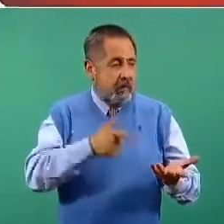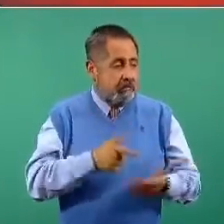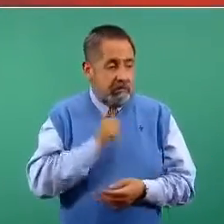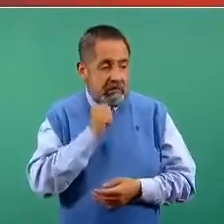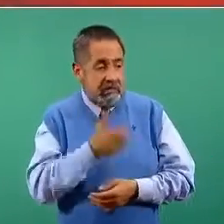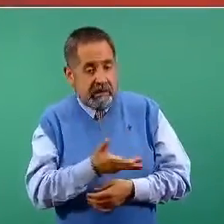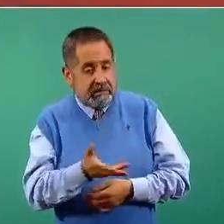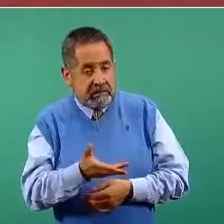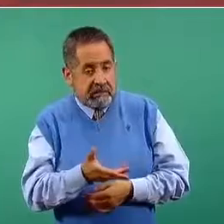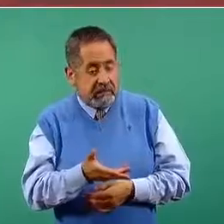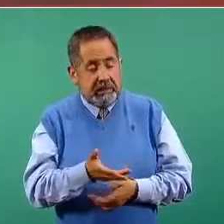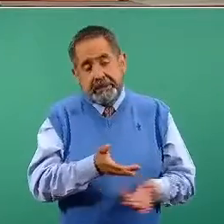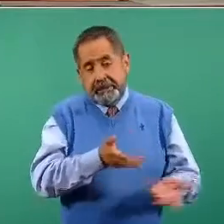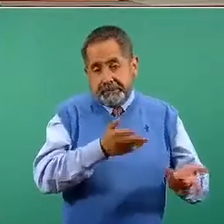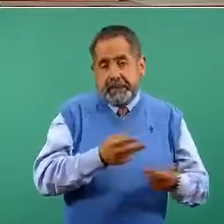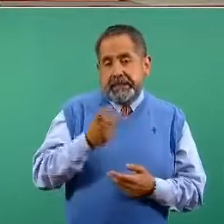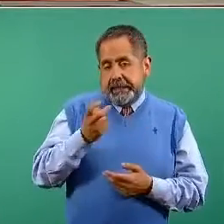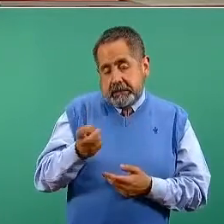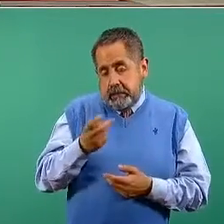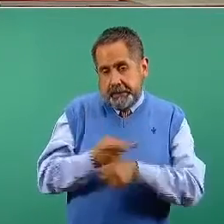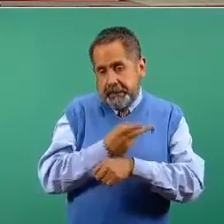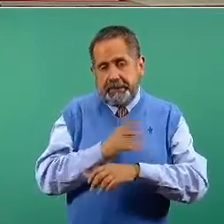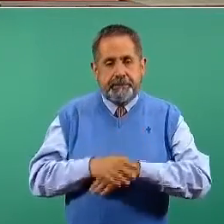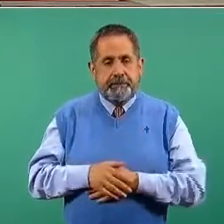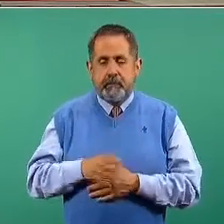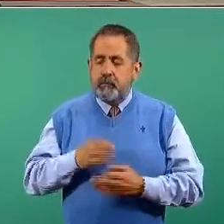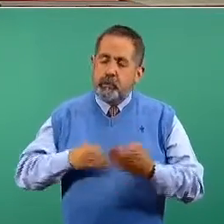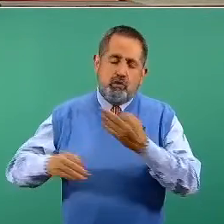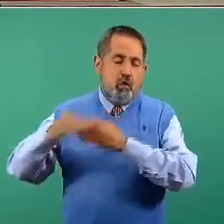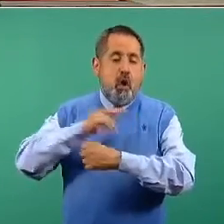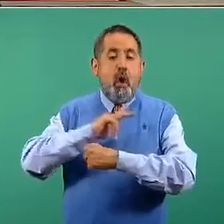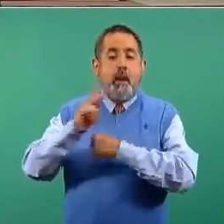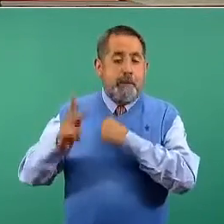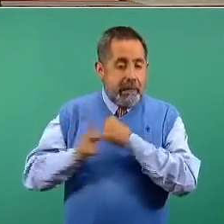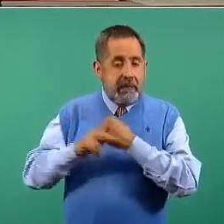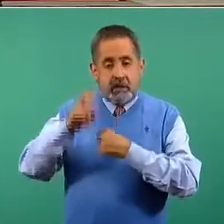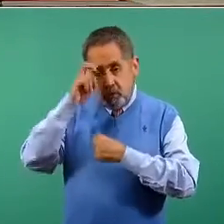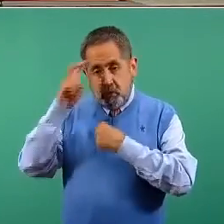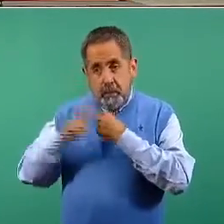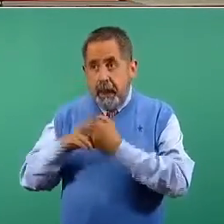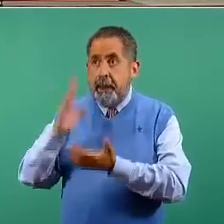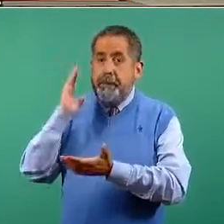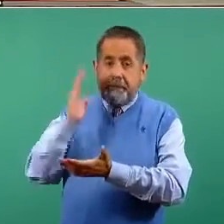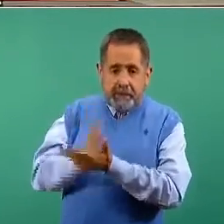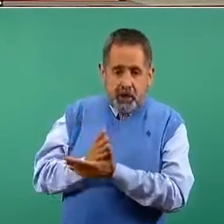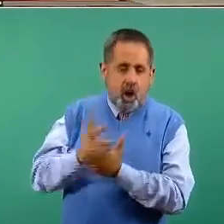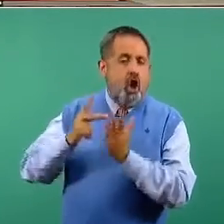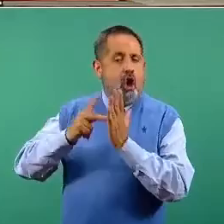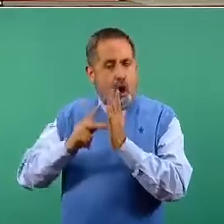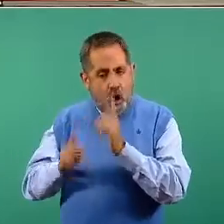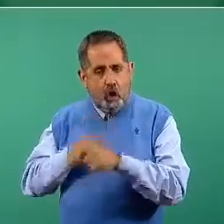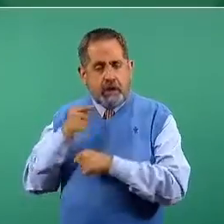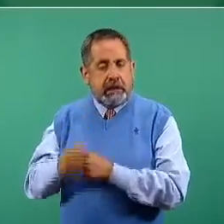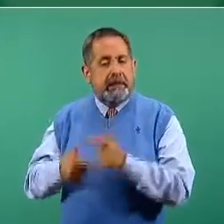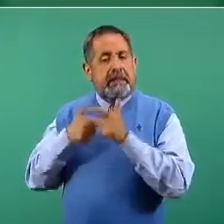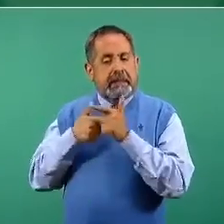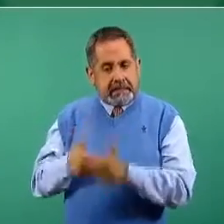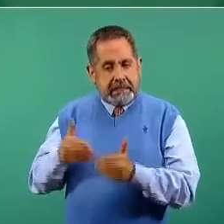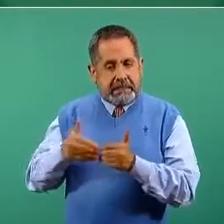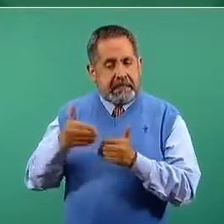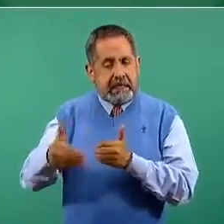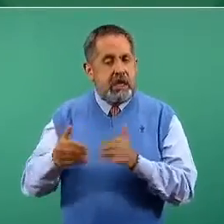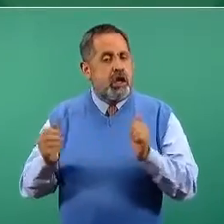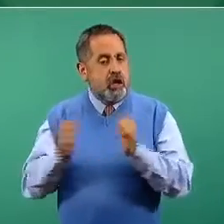ocurrió, lo comento, eso es lo que ocurrió. Todos los países europeos que suspendieron reactivaron la vacunación